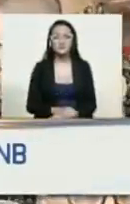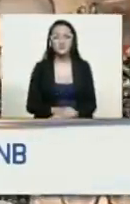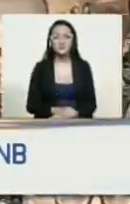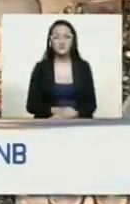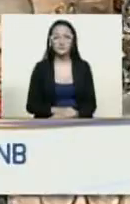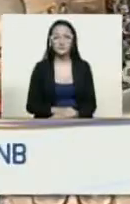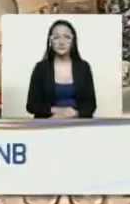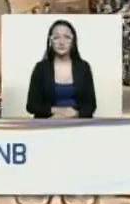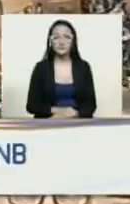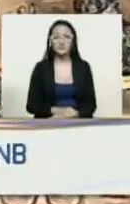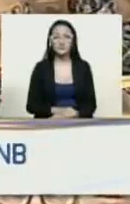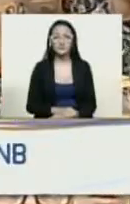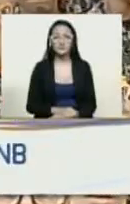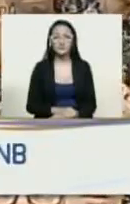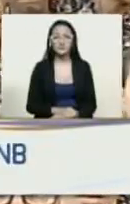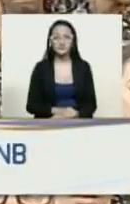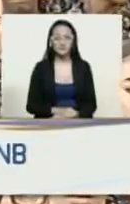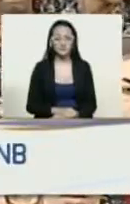sin cuartel.